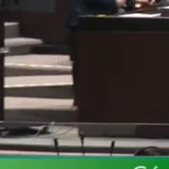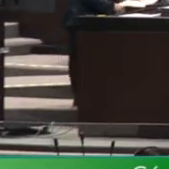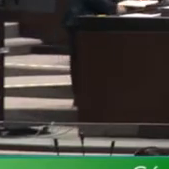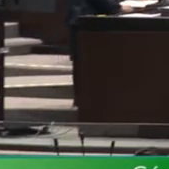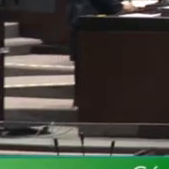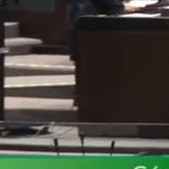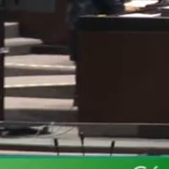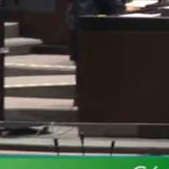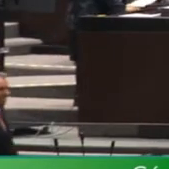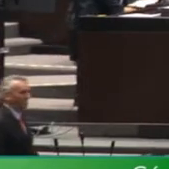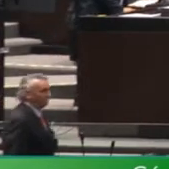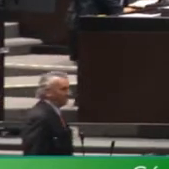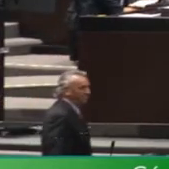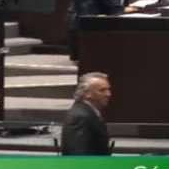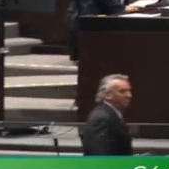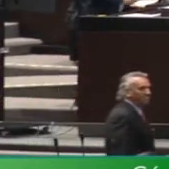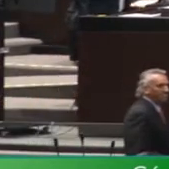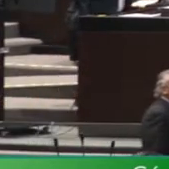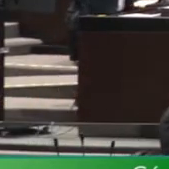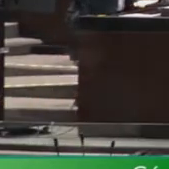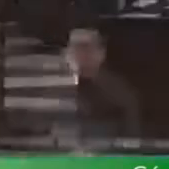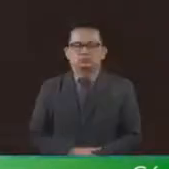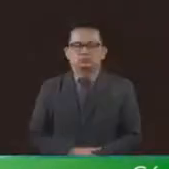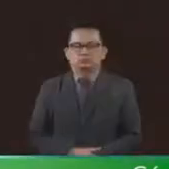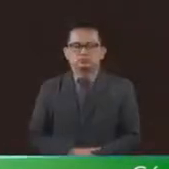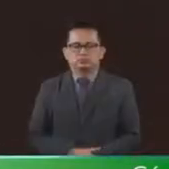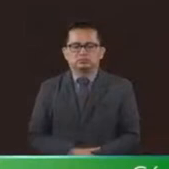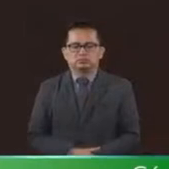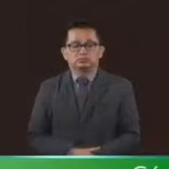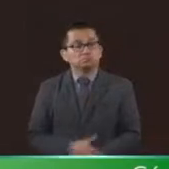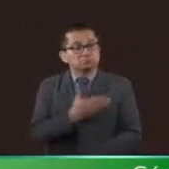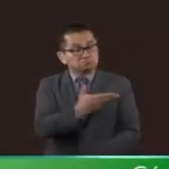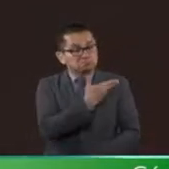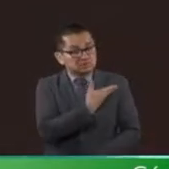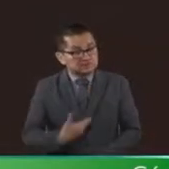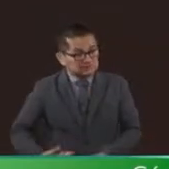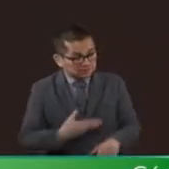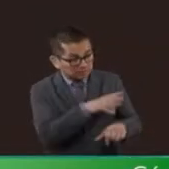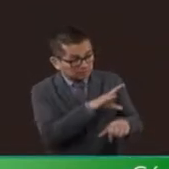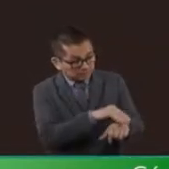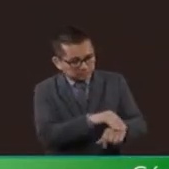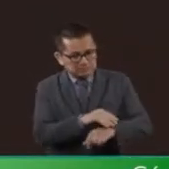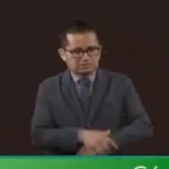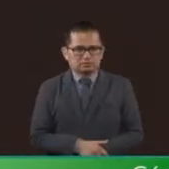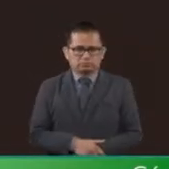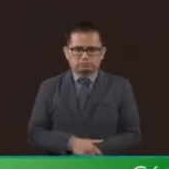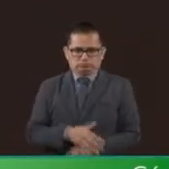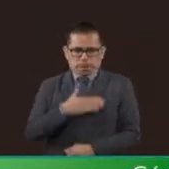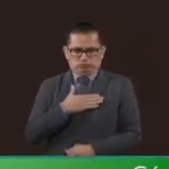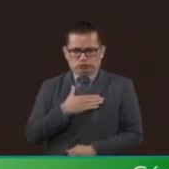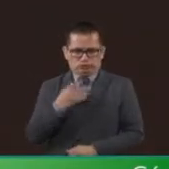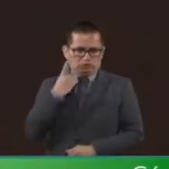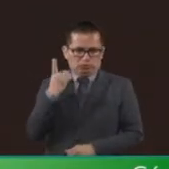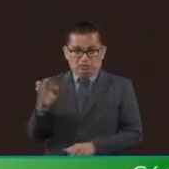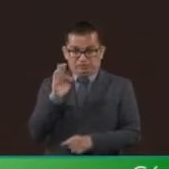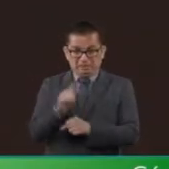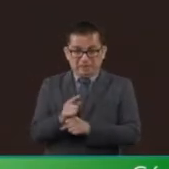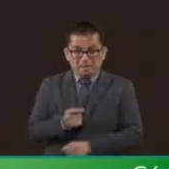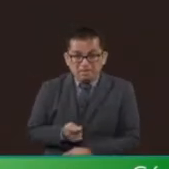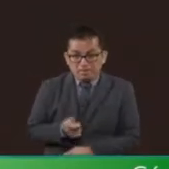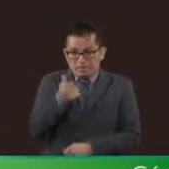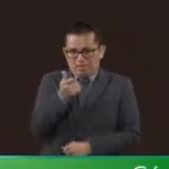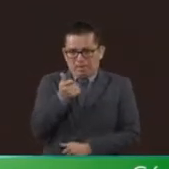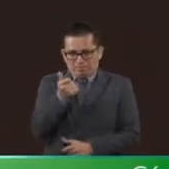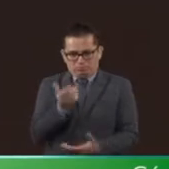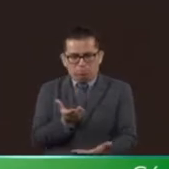Con su venia, presidente. Bueno, primero muy contenta de presentar mi primera iniciativa como diputada federal, así que me gusta